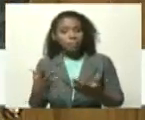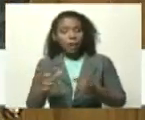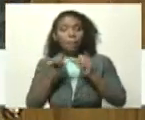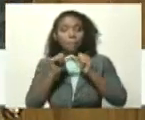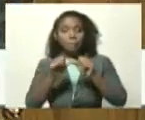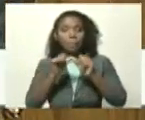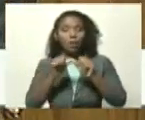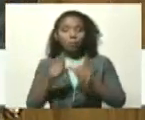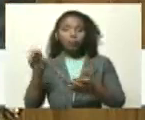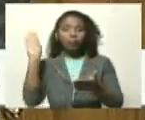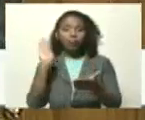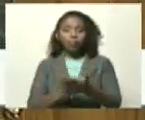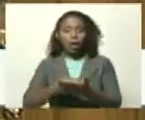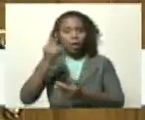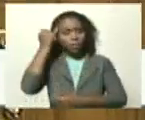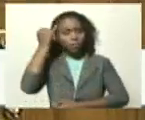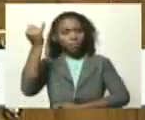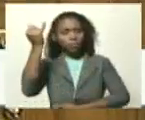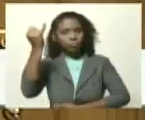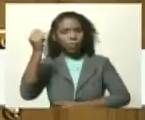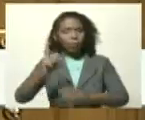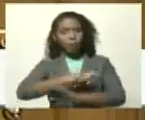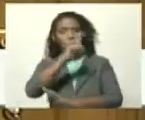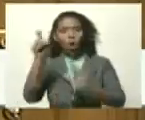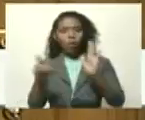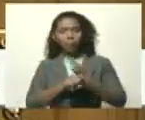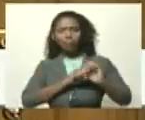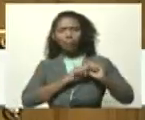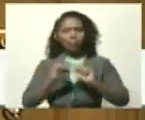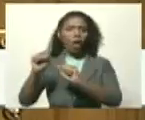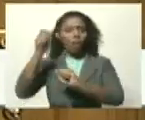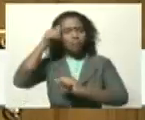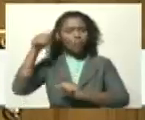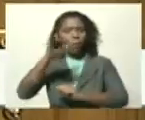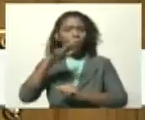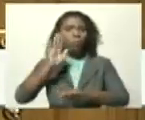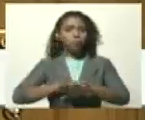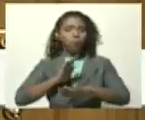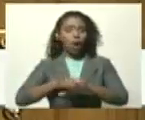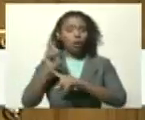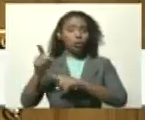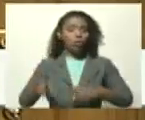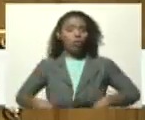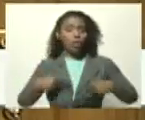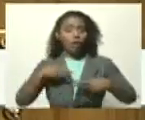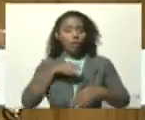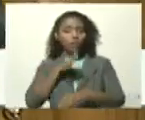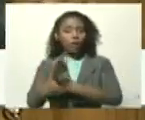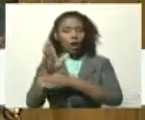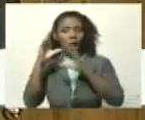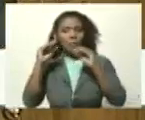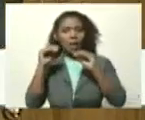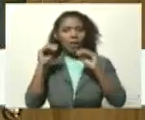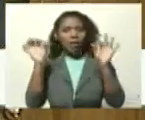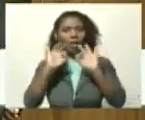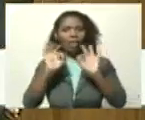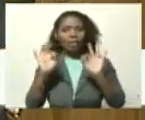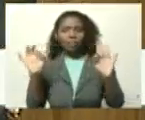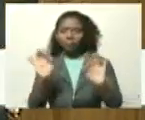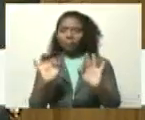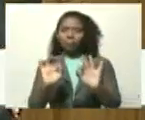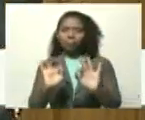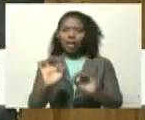mantuvieron su posición ideológica de absoluto desprecio al pueblo, porque en su vida fueron a hablar con nadie de nada,